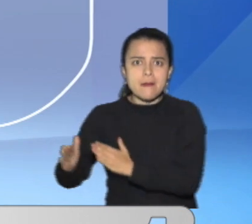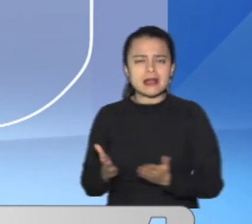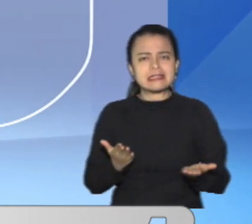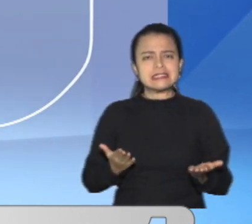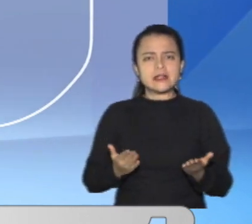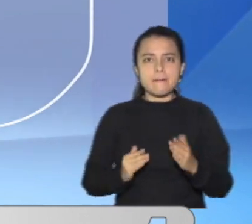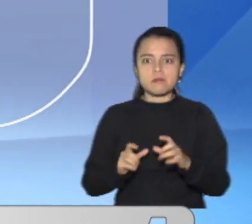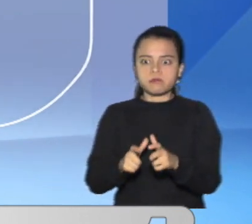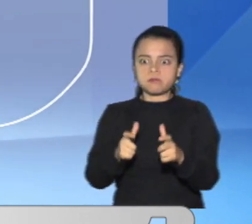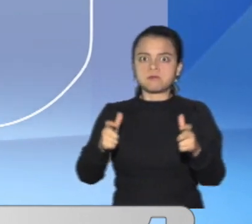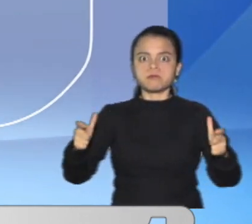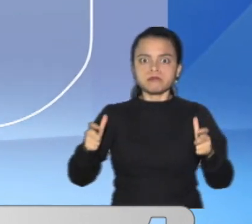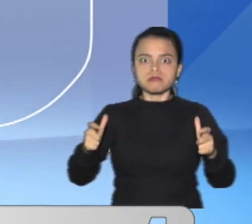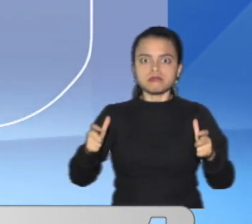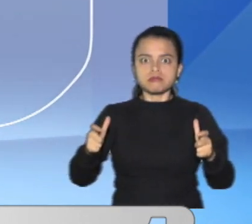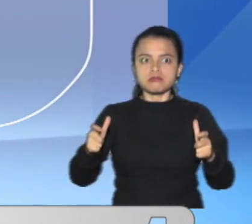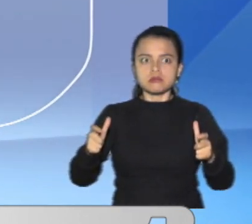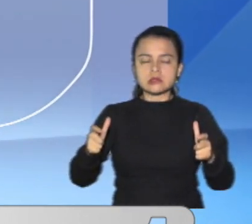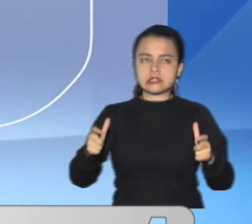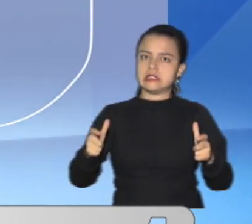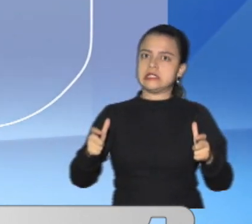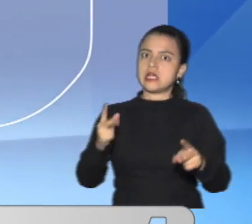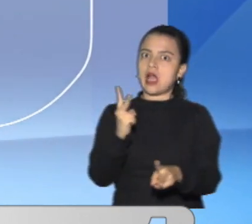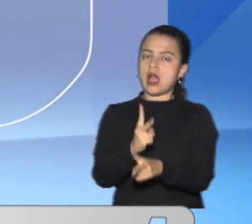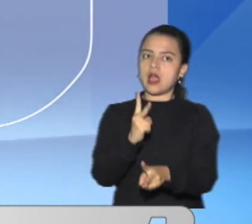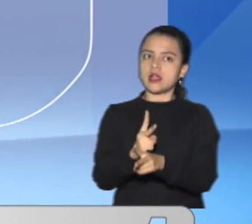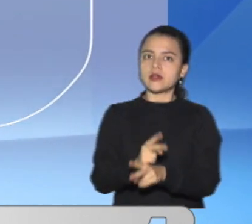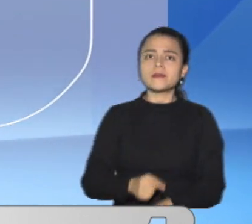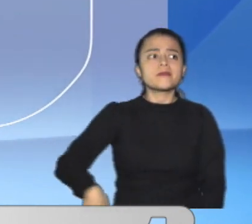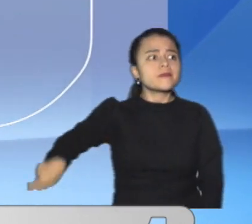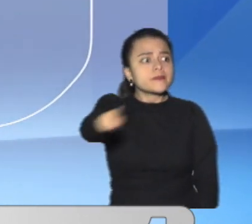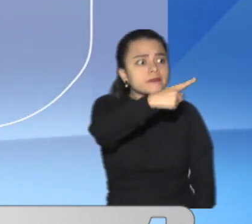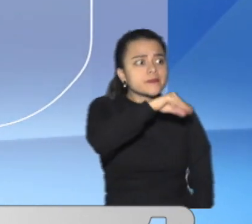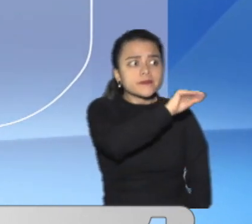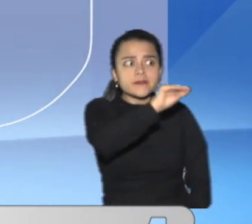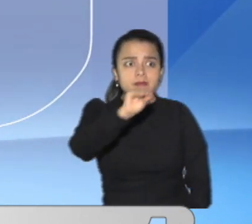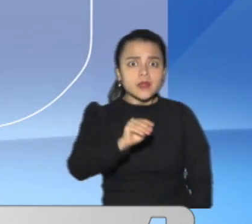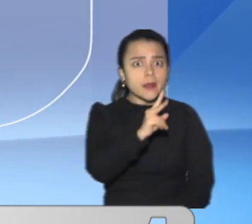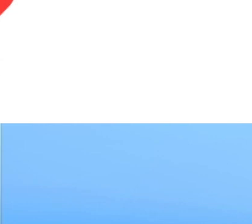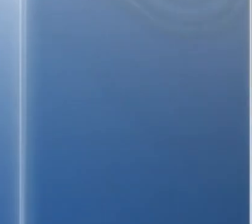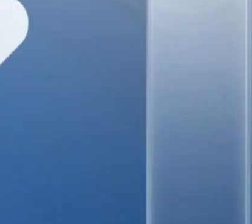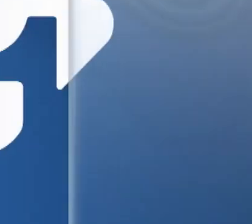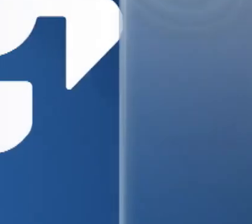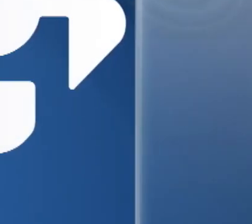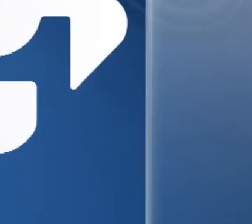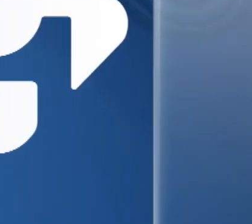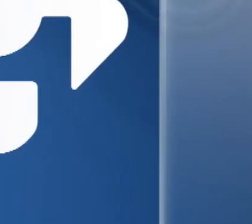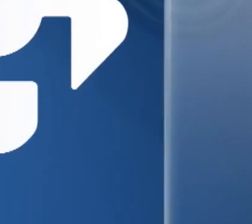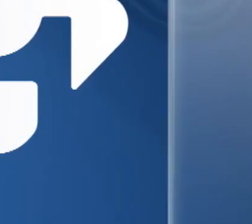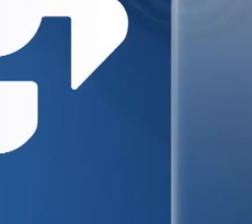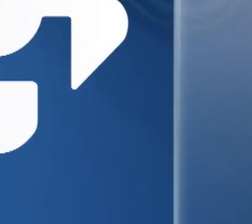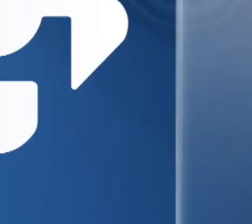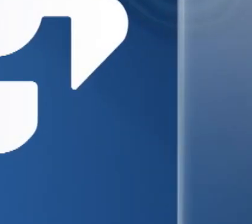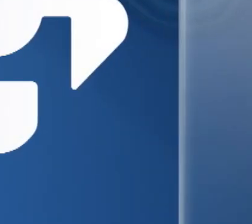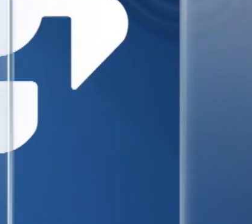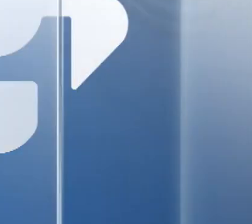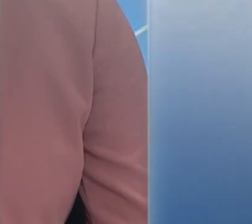ambiental, y hacen un llamado a los ciudadanos para que no los aborden, no los toquen, pues podría ser peligroso.